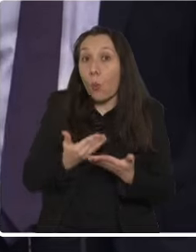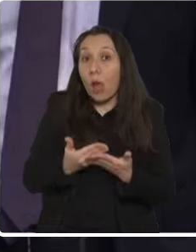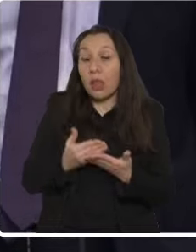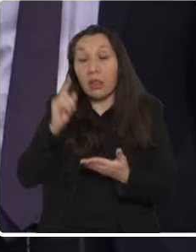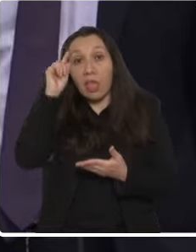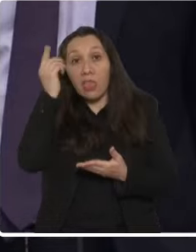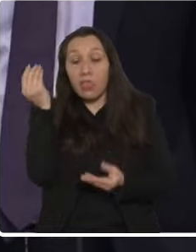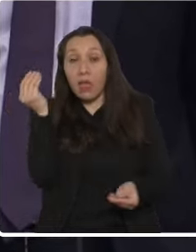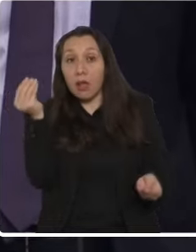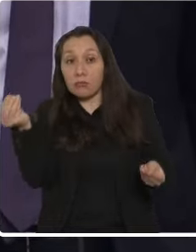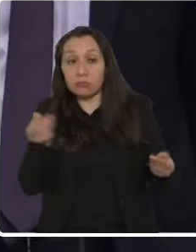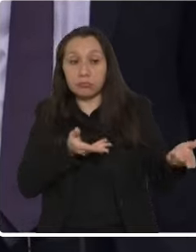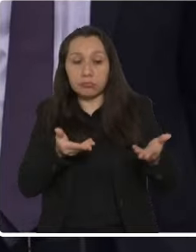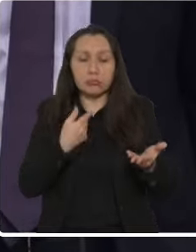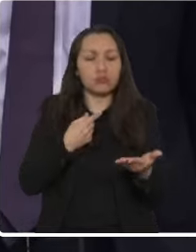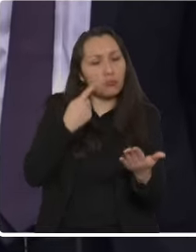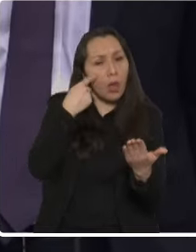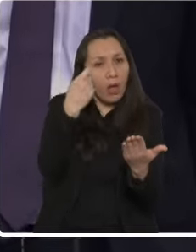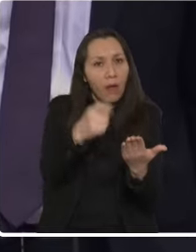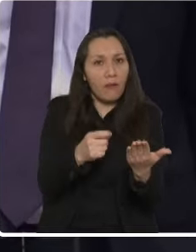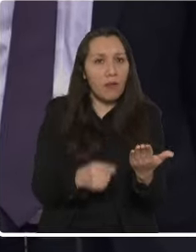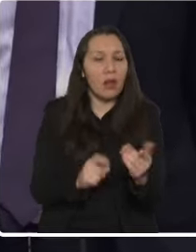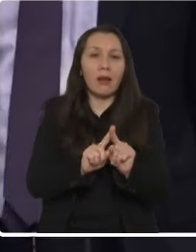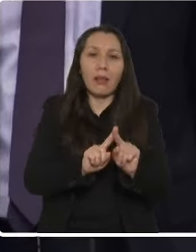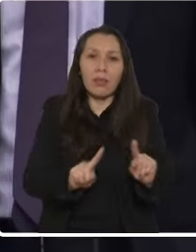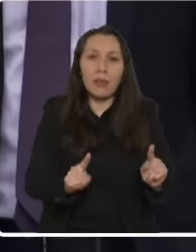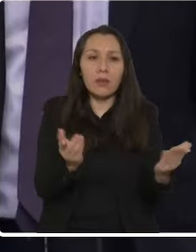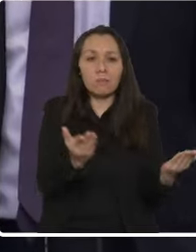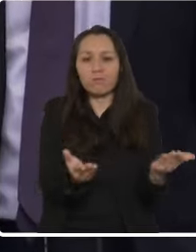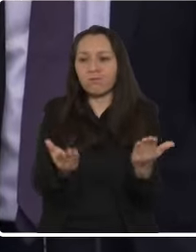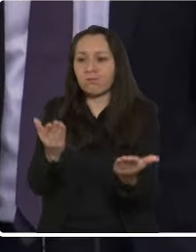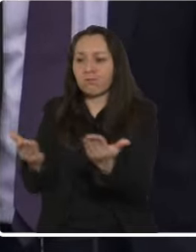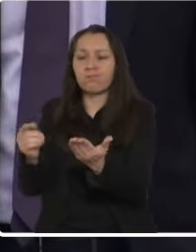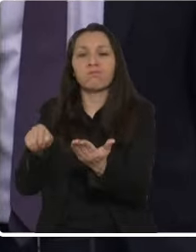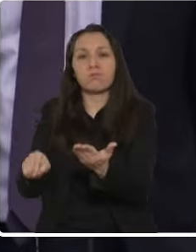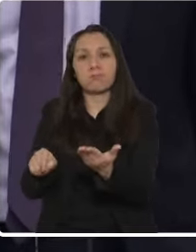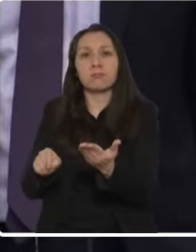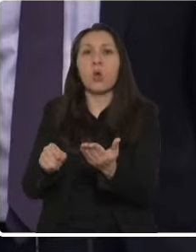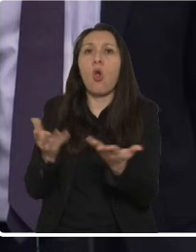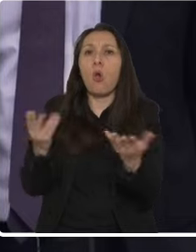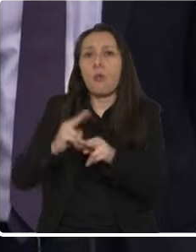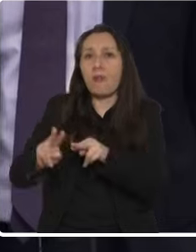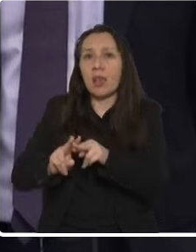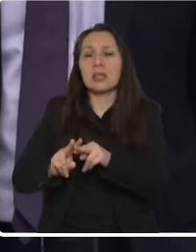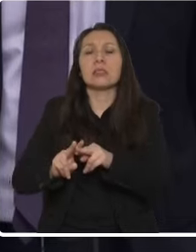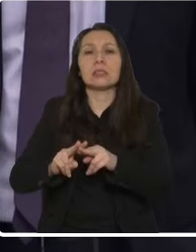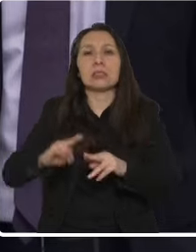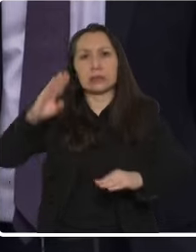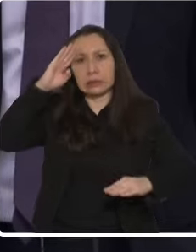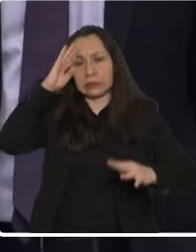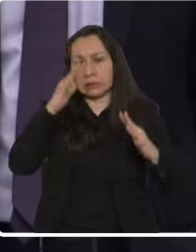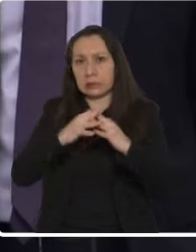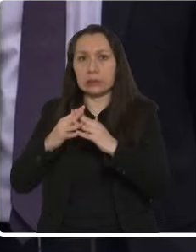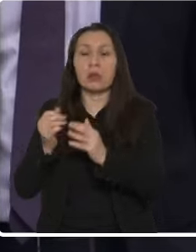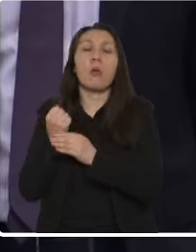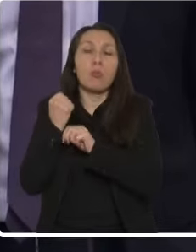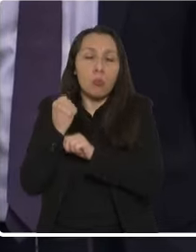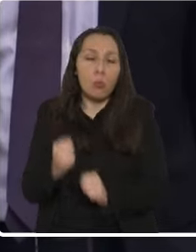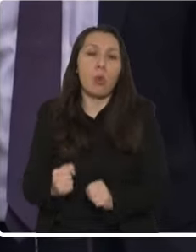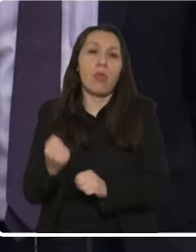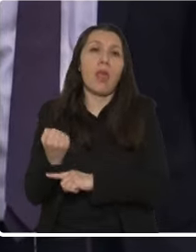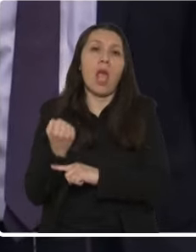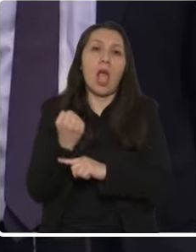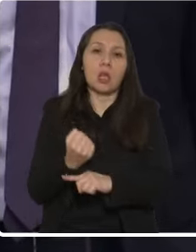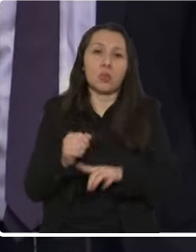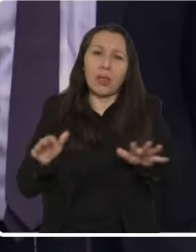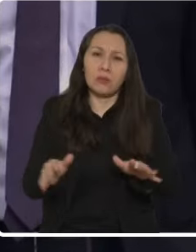ideas de este tipo, nosotros las evaluamos. Estamos evaluando distintas formas de, digamos, despliegue de las Fuerzas Armadas que puedan complementar el esfuerzo de